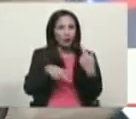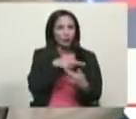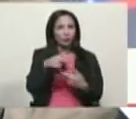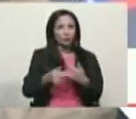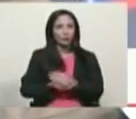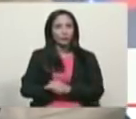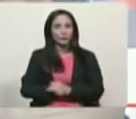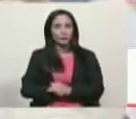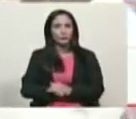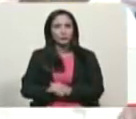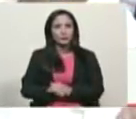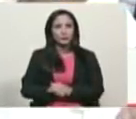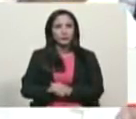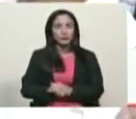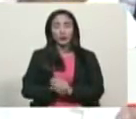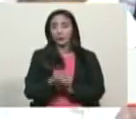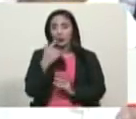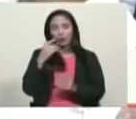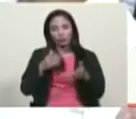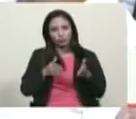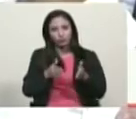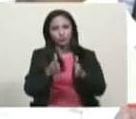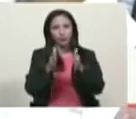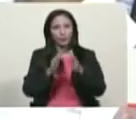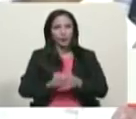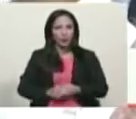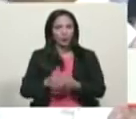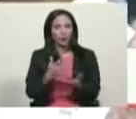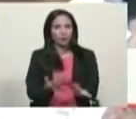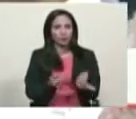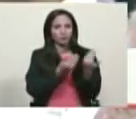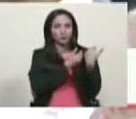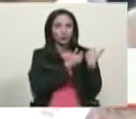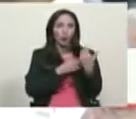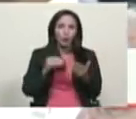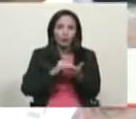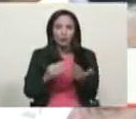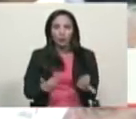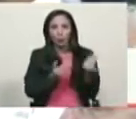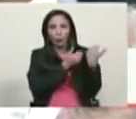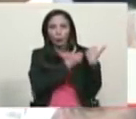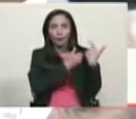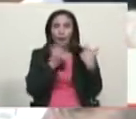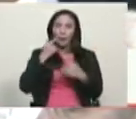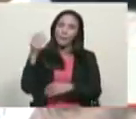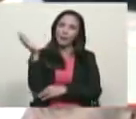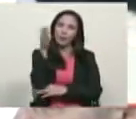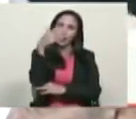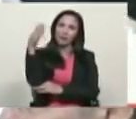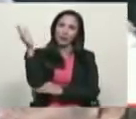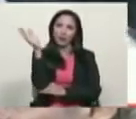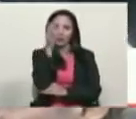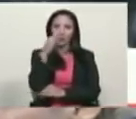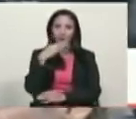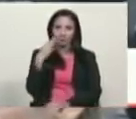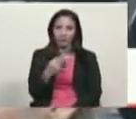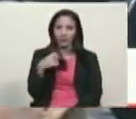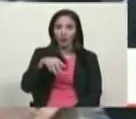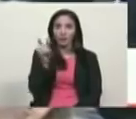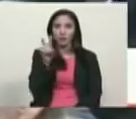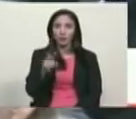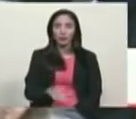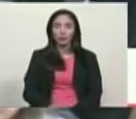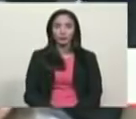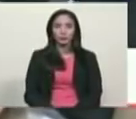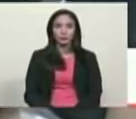un camino de retoma de las banderas originales de Bolívar,